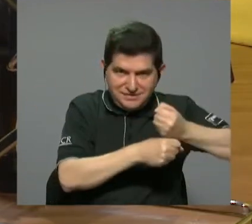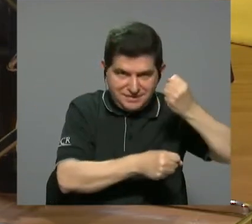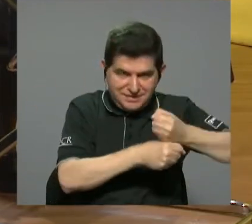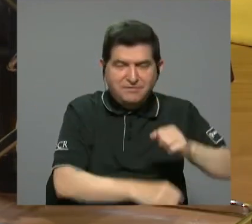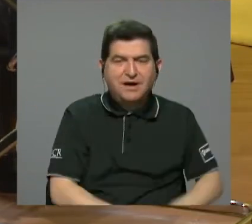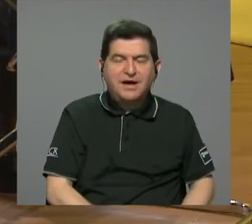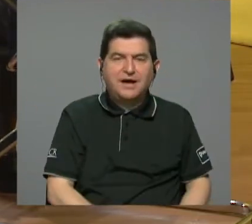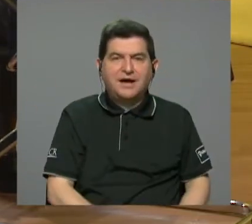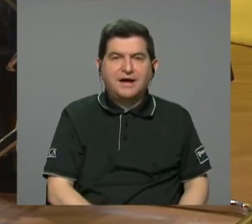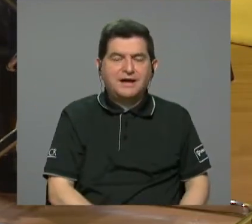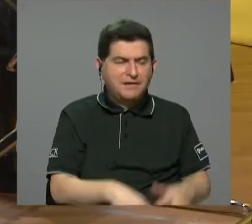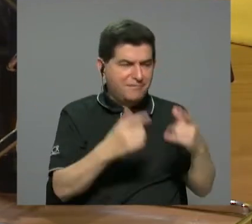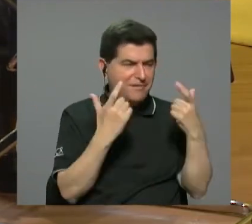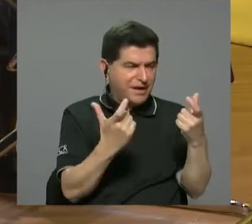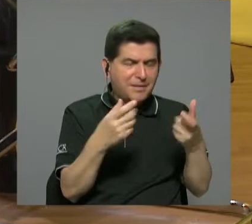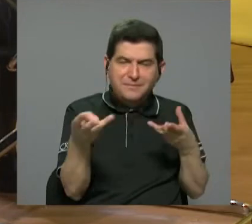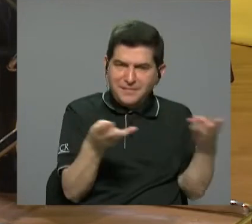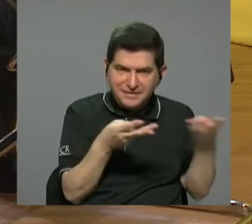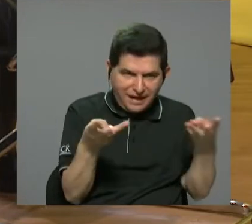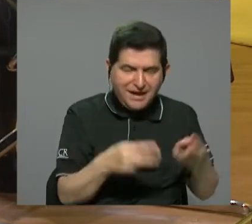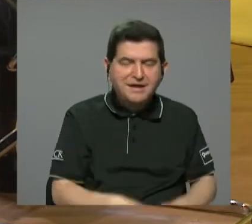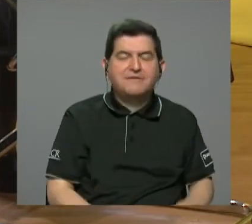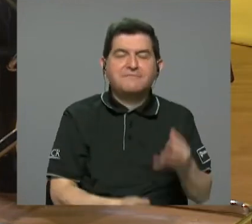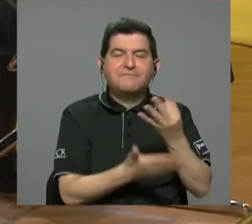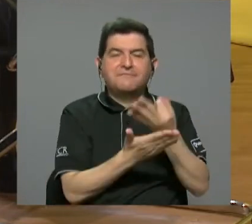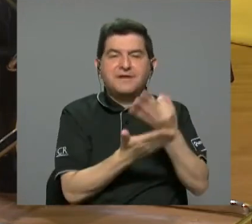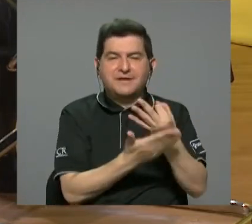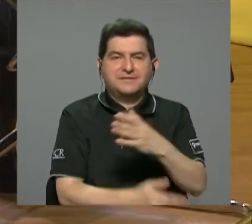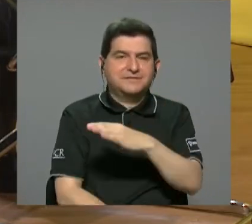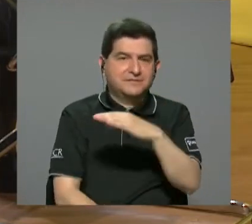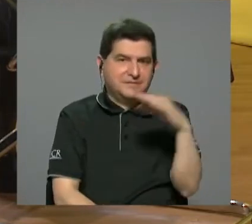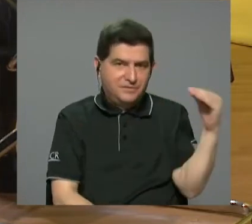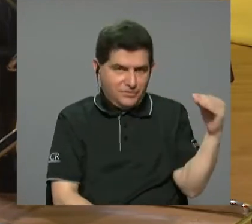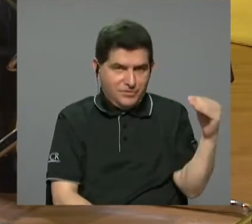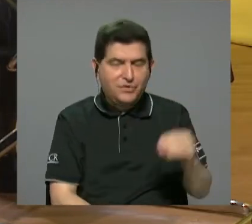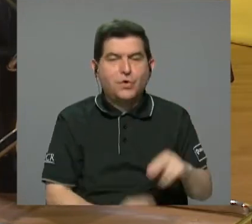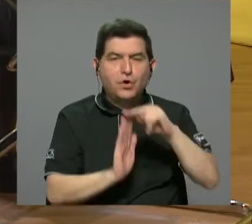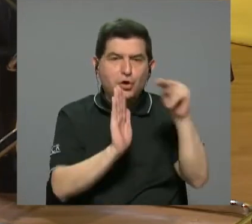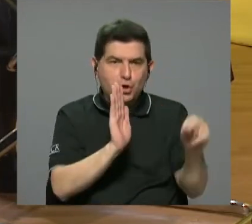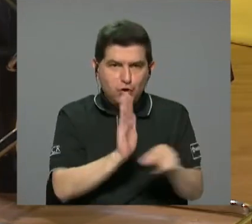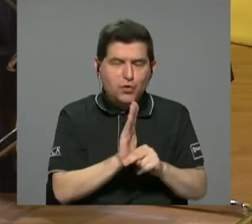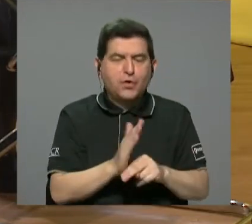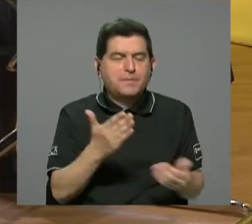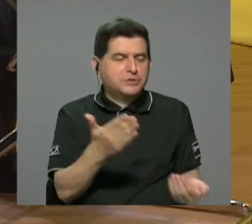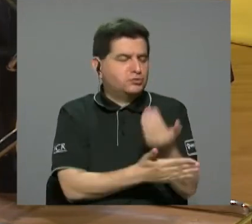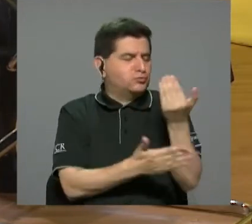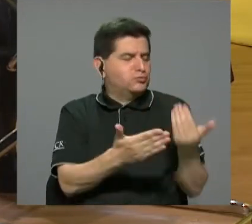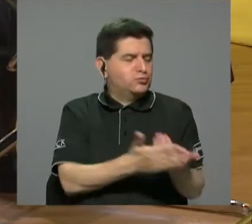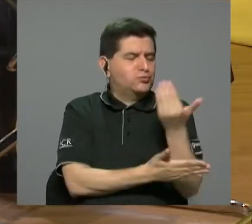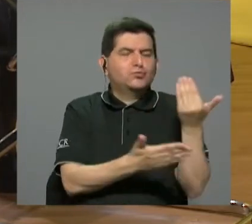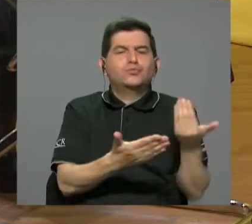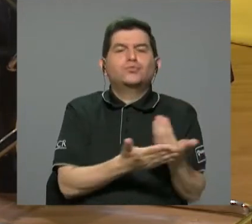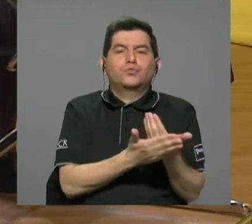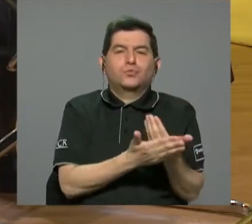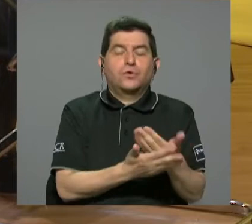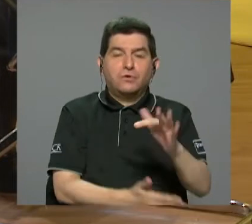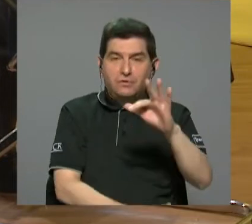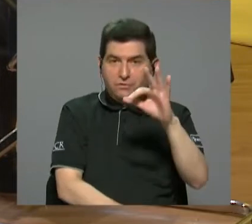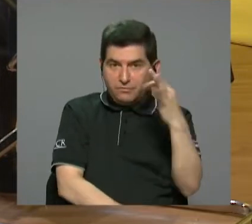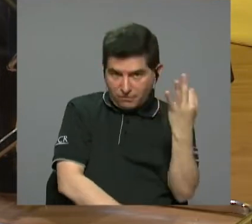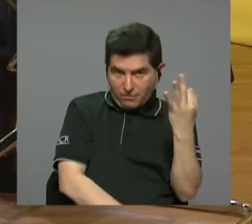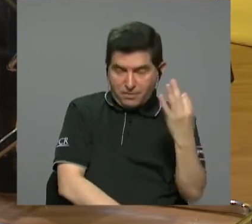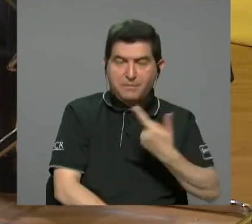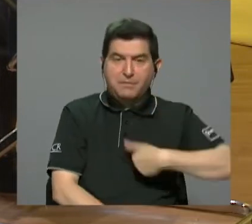la capitalización del mercado financiero y en normas más modernas de cómo